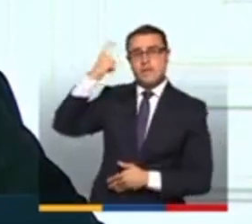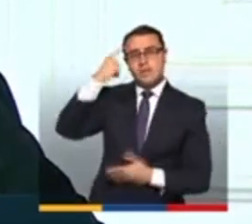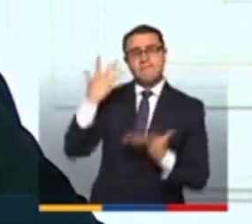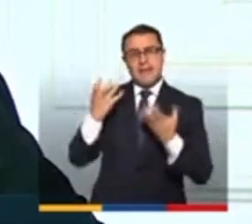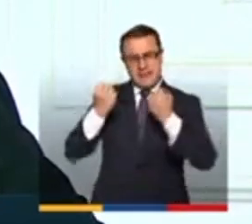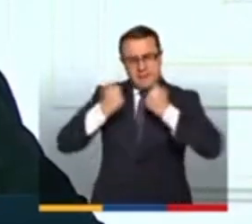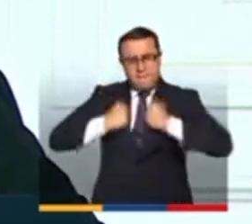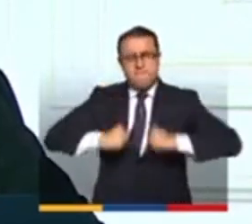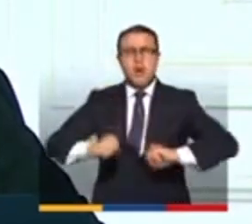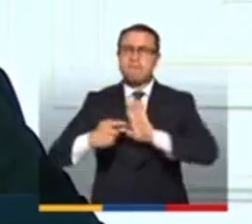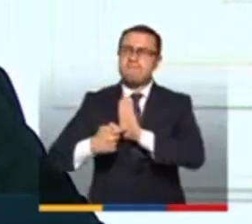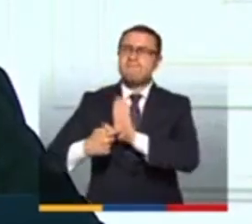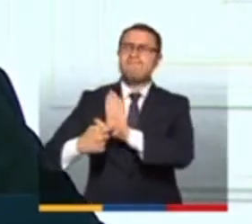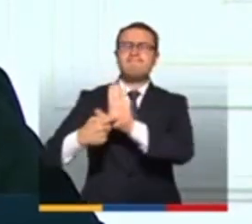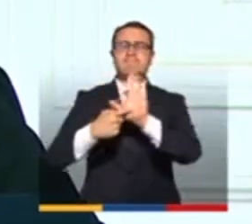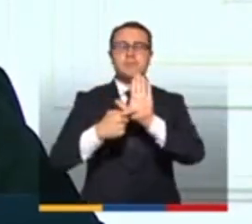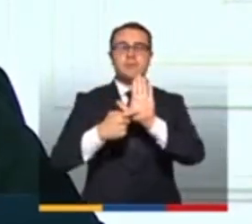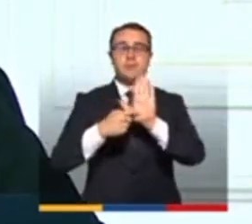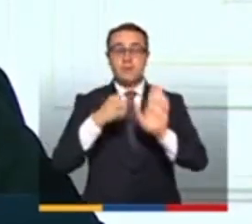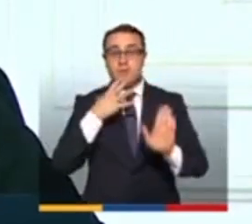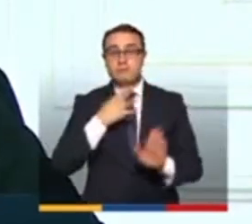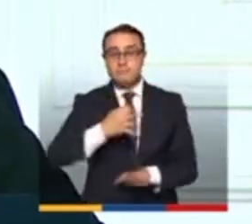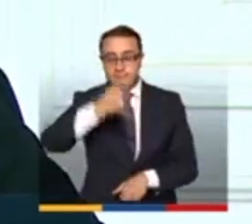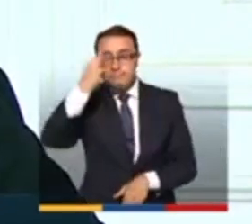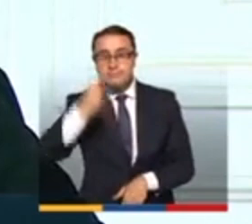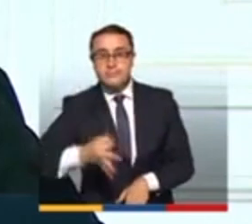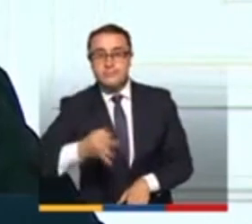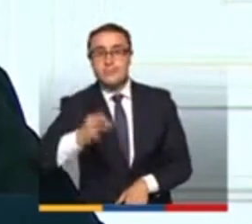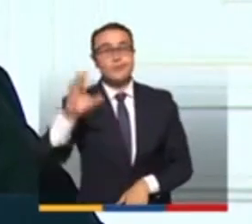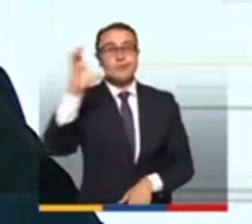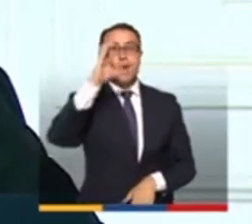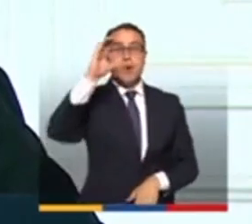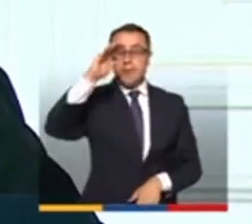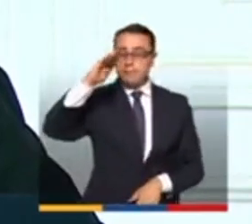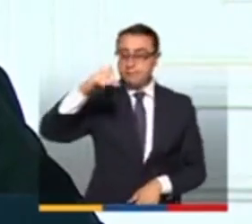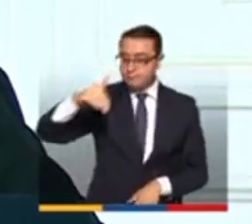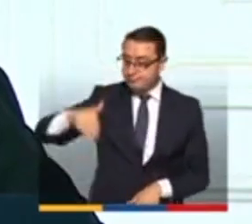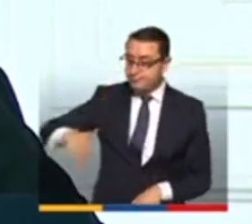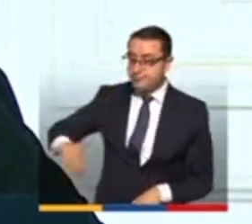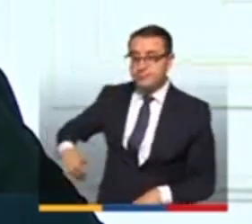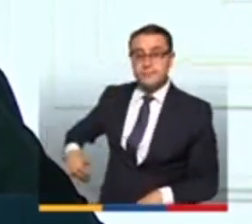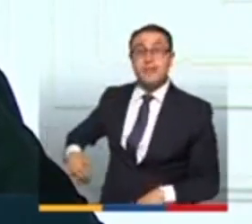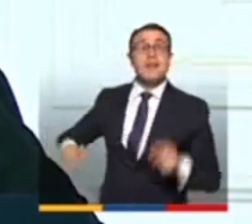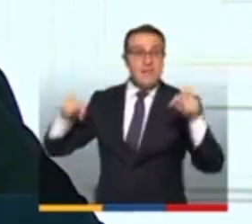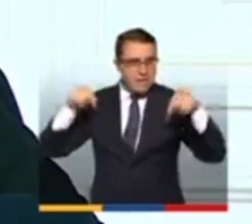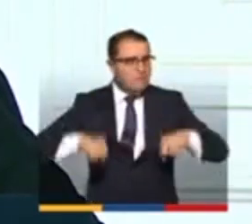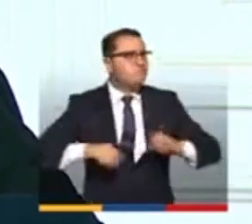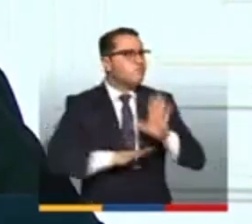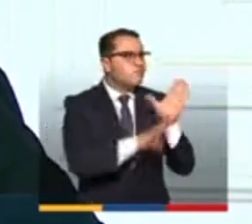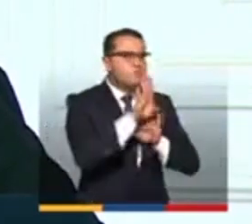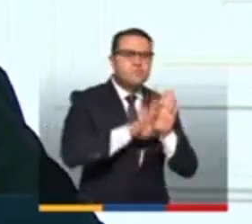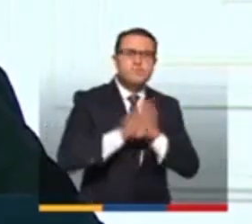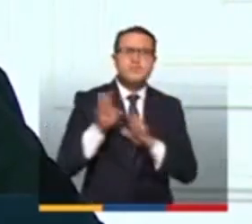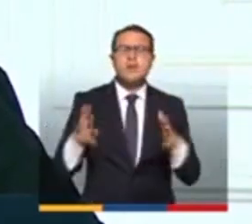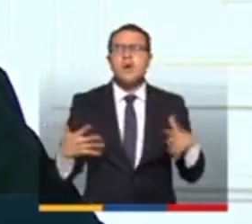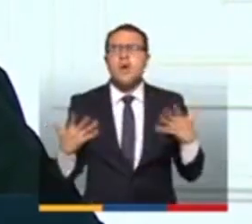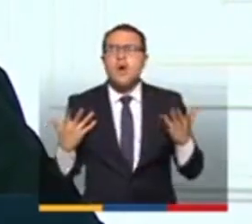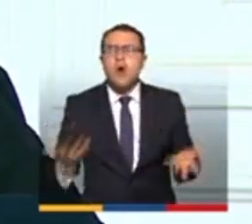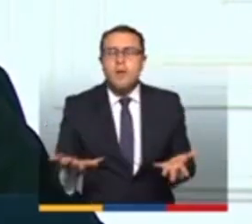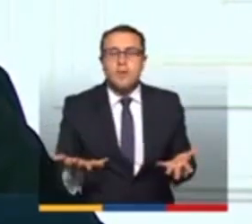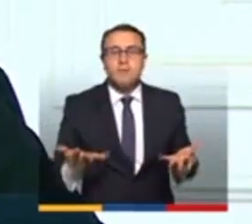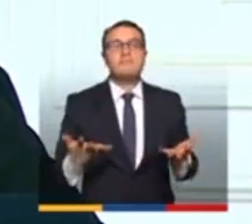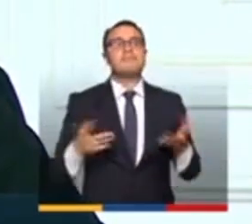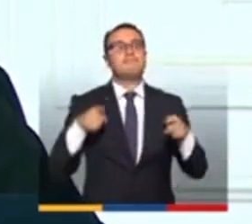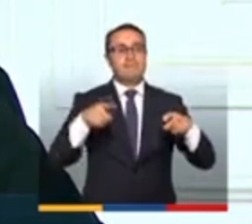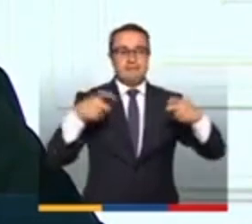demostración. Lo cierto es que Colombia se quedó atrás teniendo tanto potencial en la matriz de